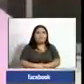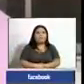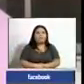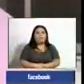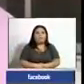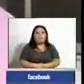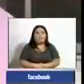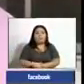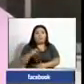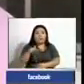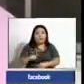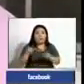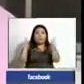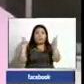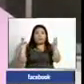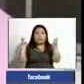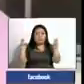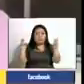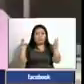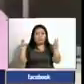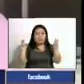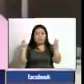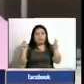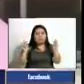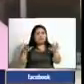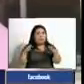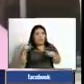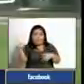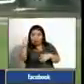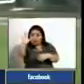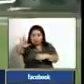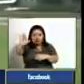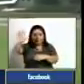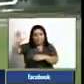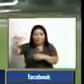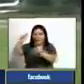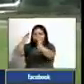El tema de traer a los salvadoreños que han quedado...